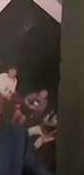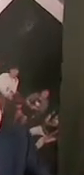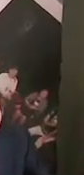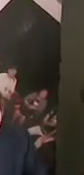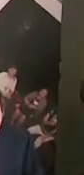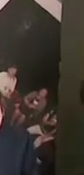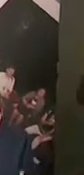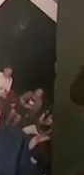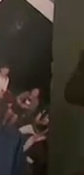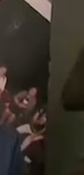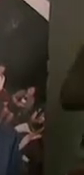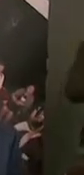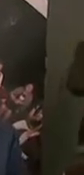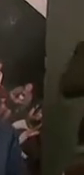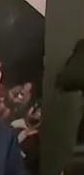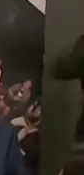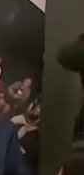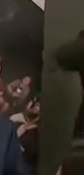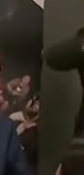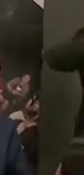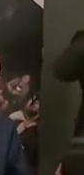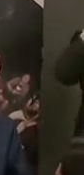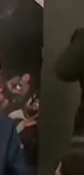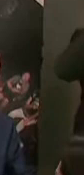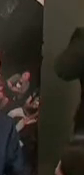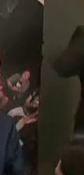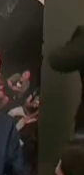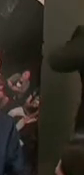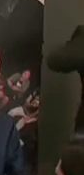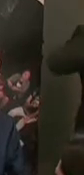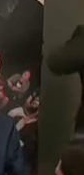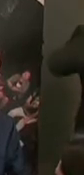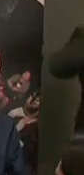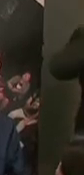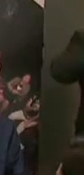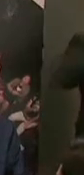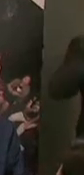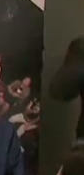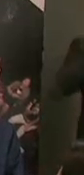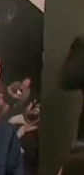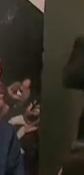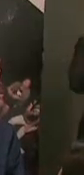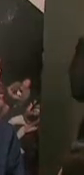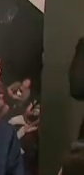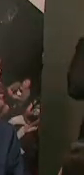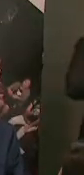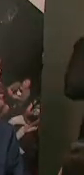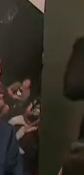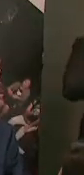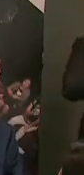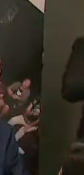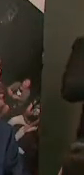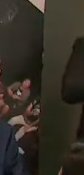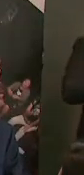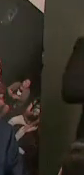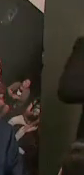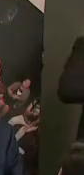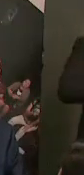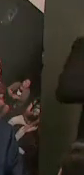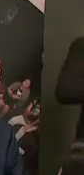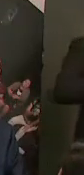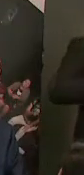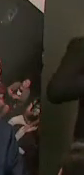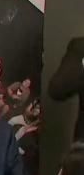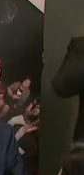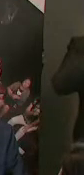comisiones, empiezan a tener un rostro más femenino. Desde el espacio de sus estatutos, de sus valores y desde sus principios, hay un